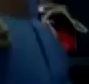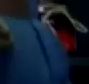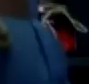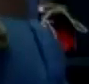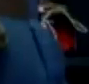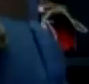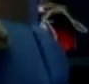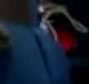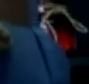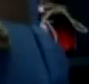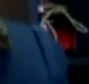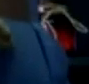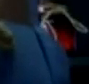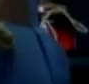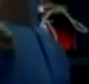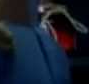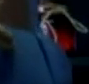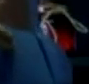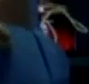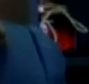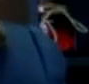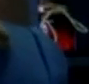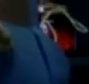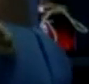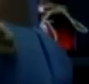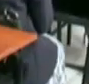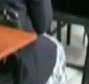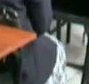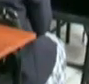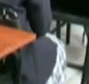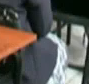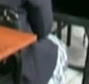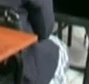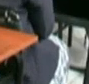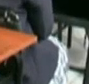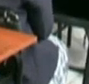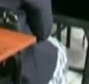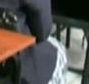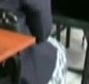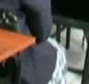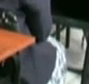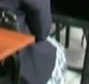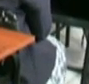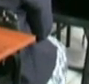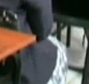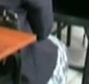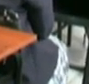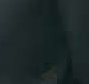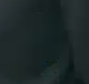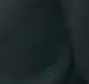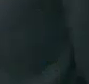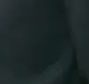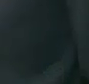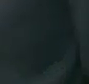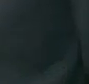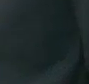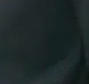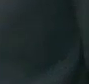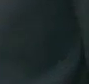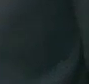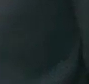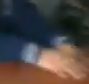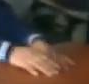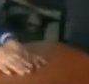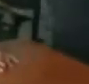así lo señaló la viceministra de Educación Isabel Maldonado. Además, se tiene listo un protocolo en el caso de que un estudiante